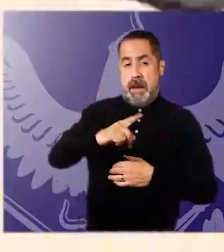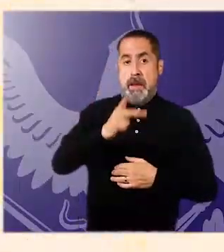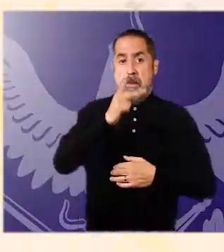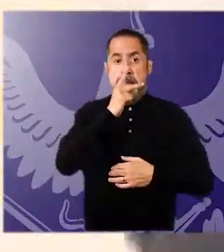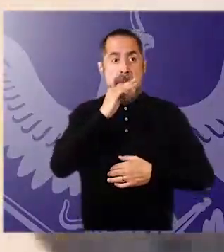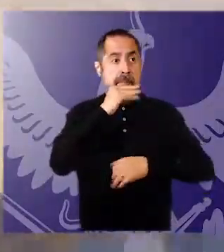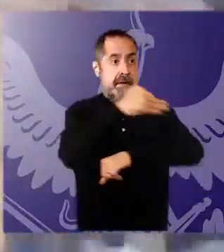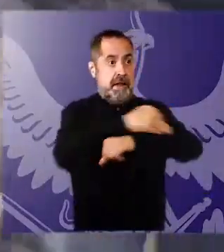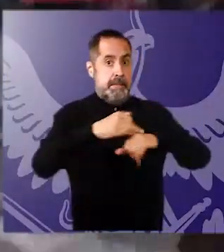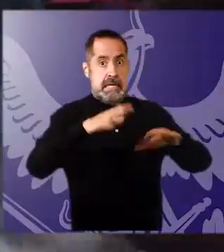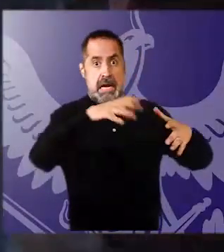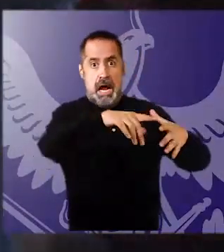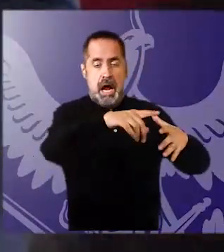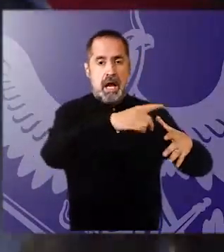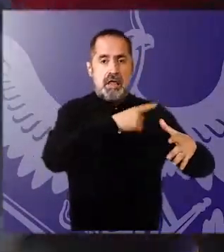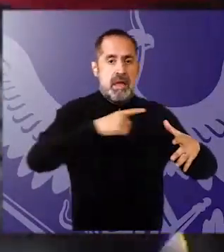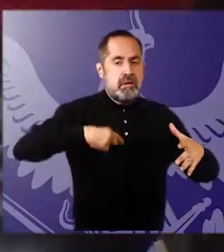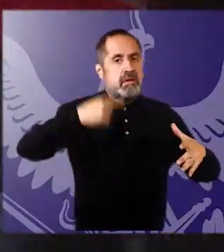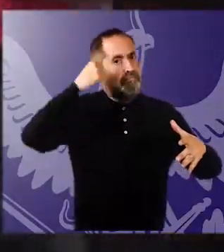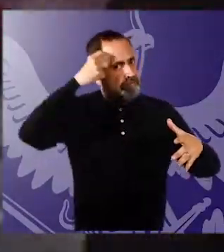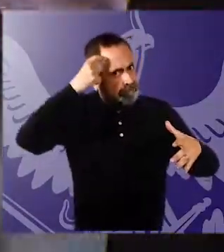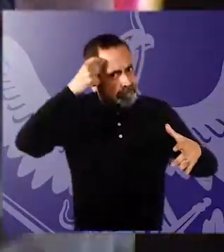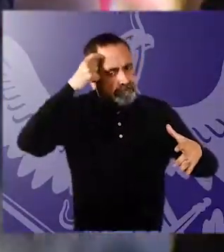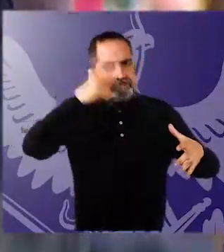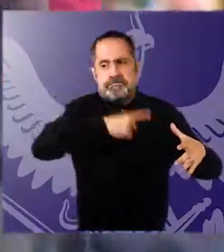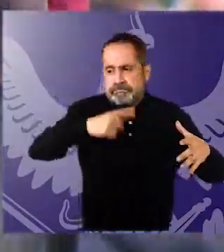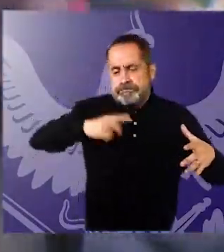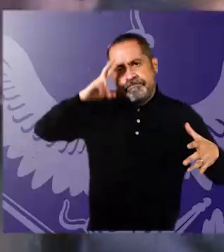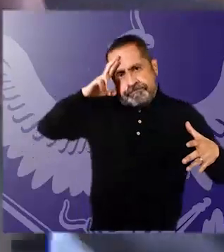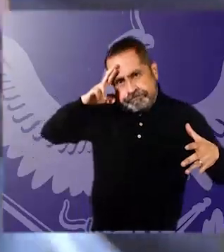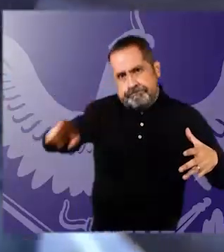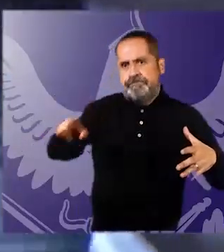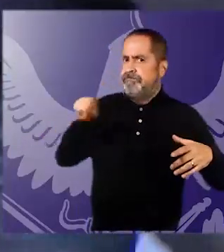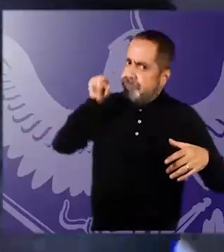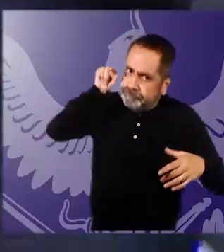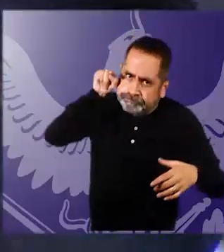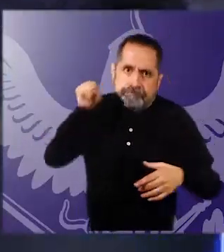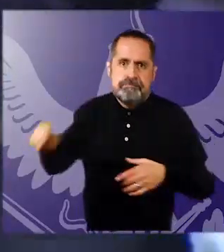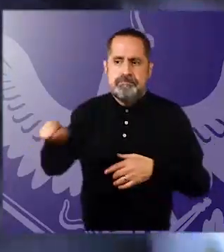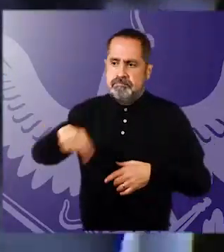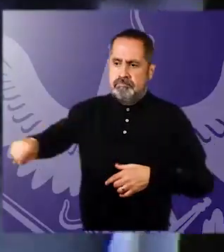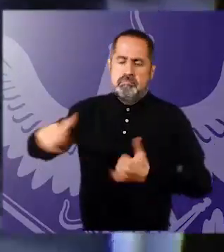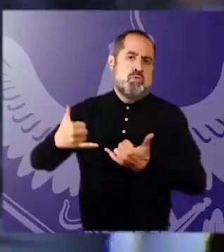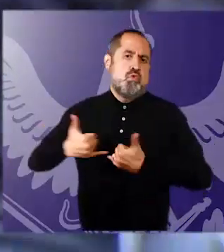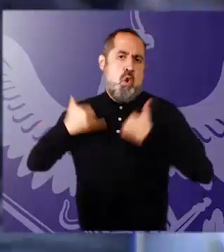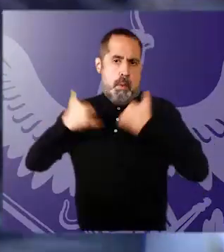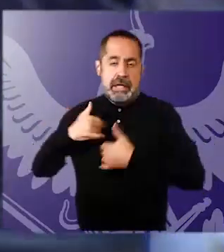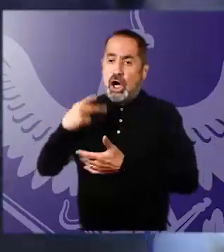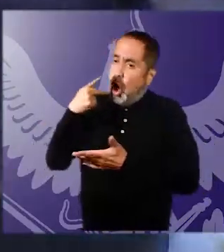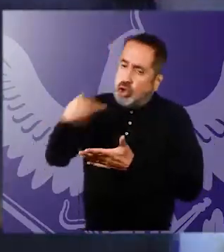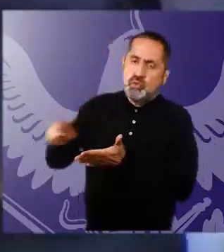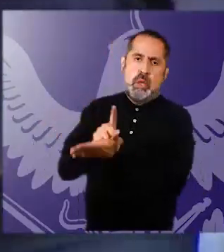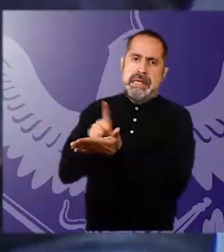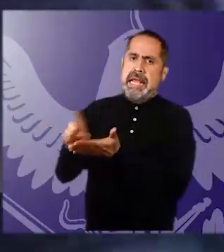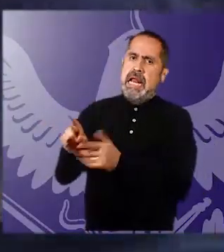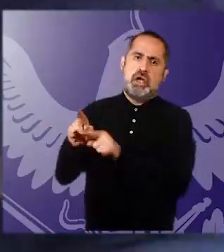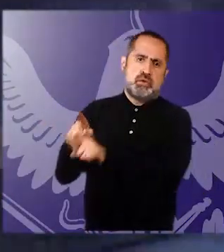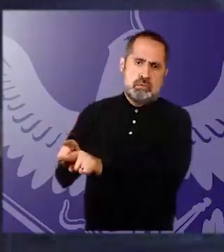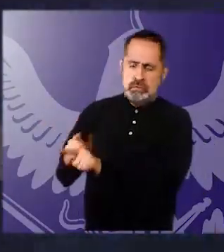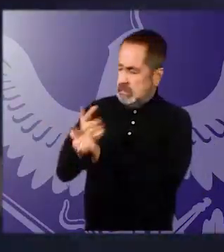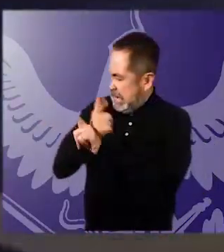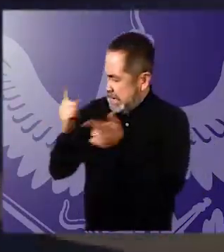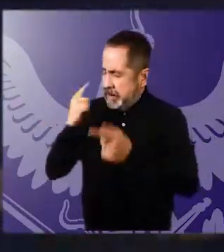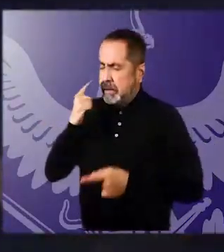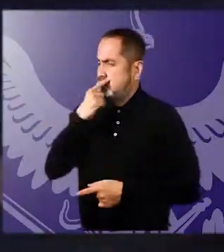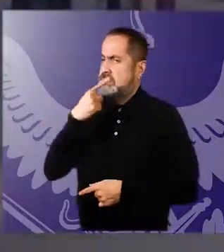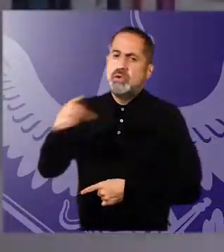las madres y padres de familia deben reconocer y respetar los derechos de las y los adolescentes